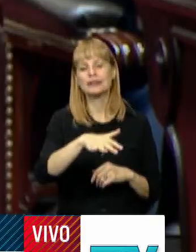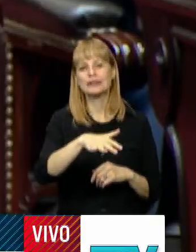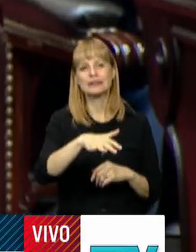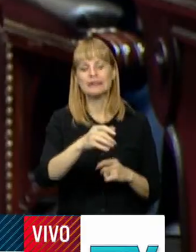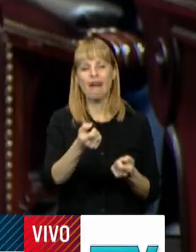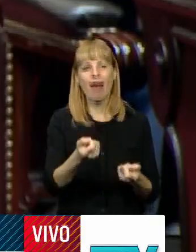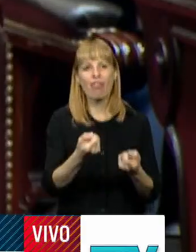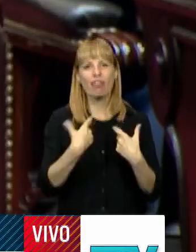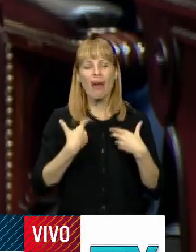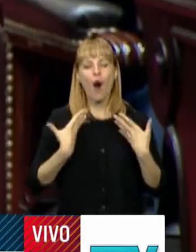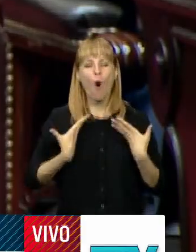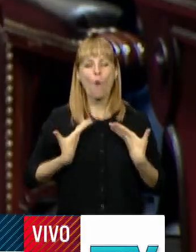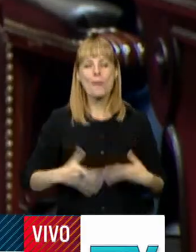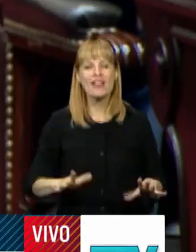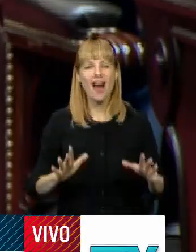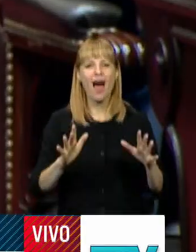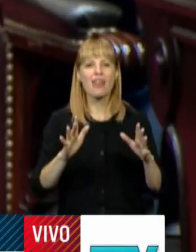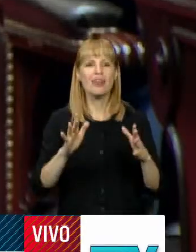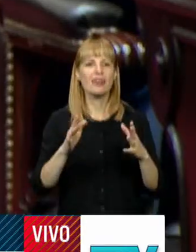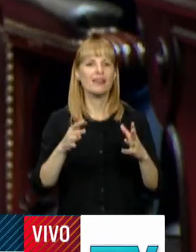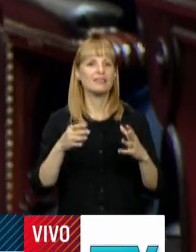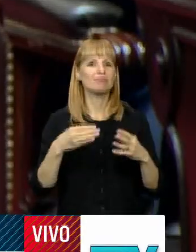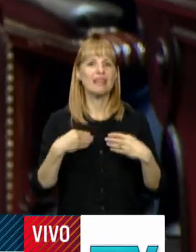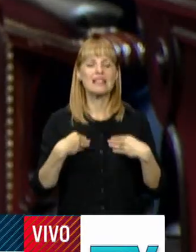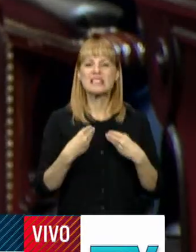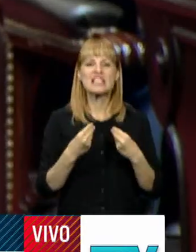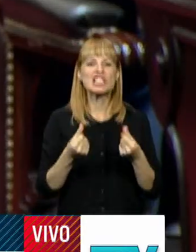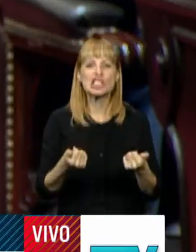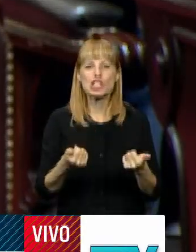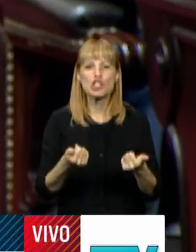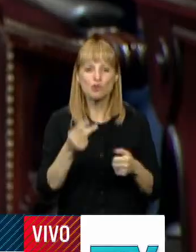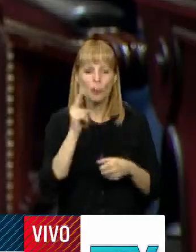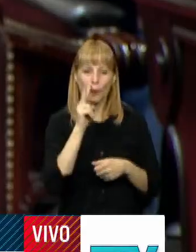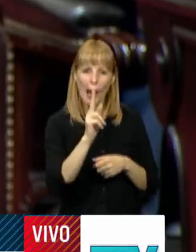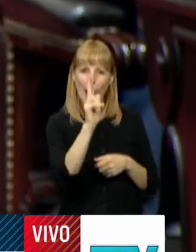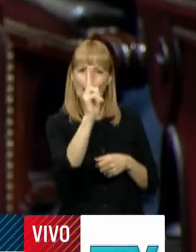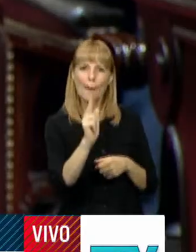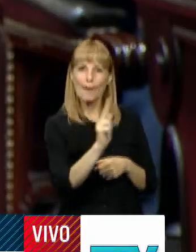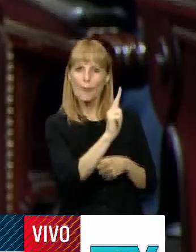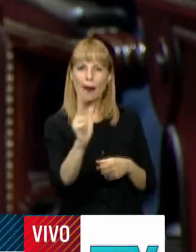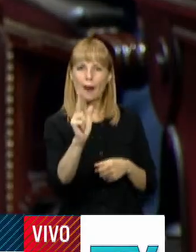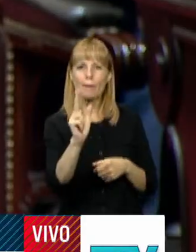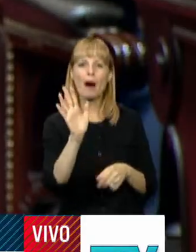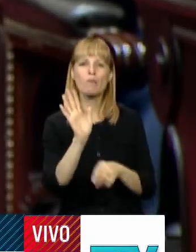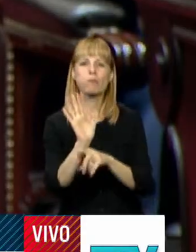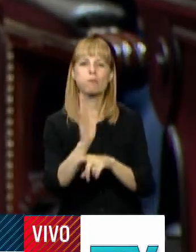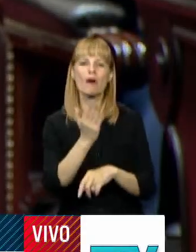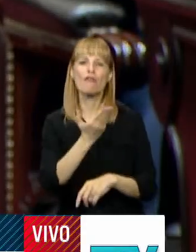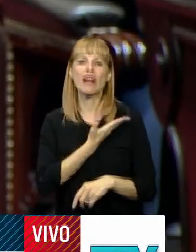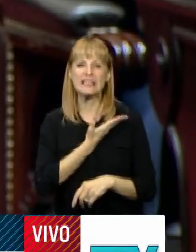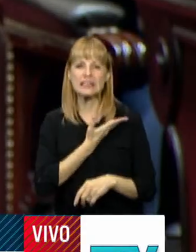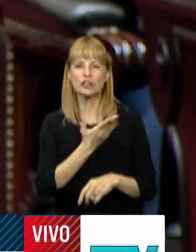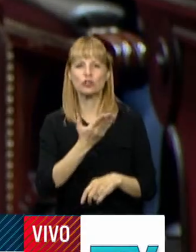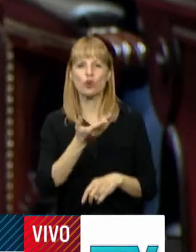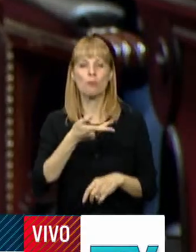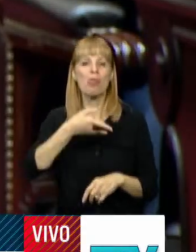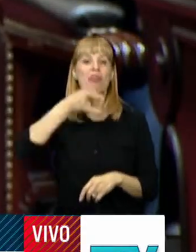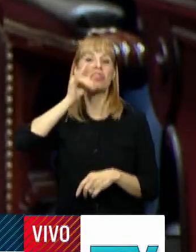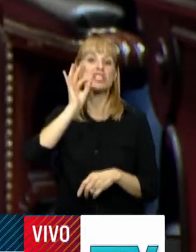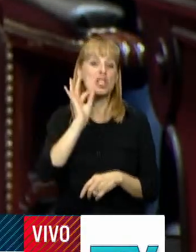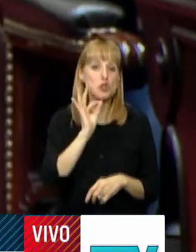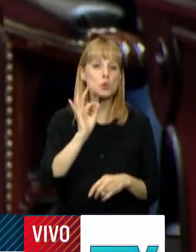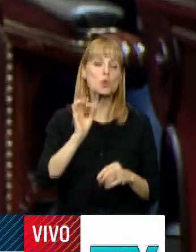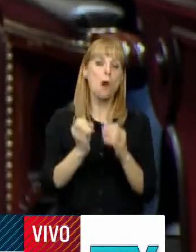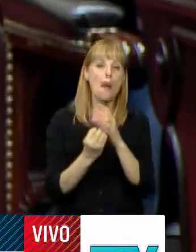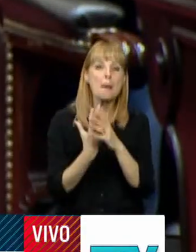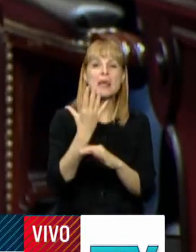irradiaba humildad, sencillez, verlo al Papa desayunando, por ahí